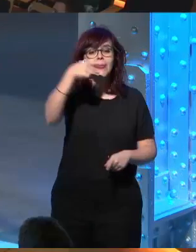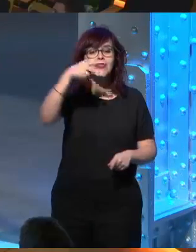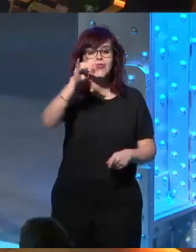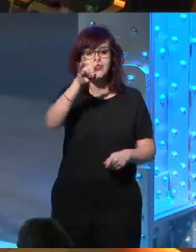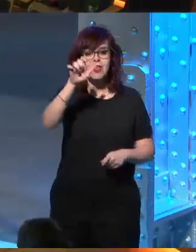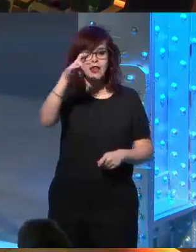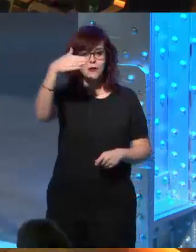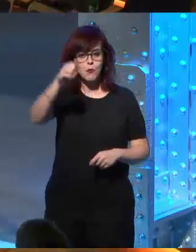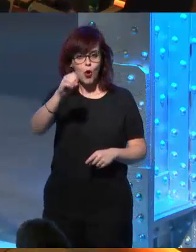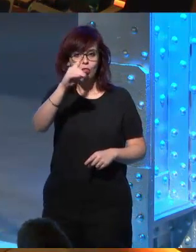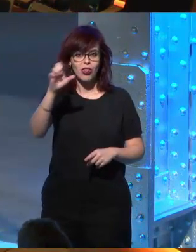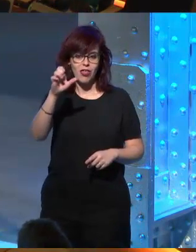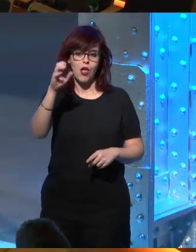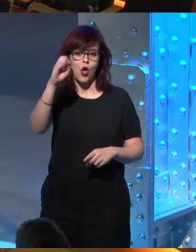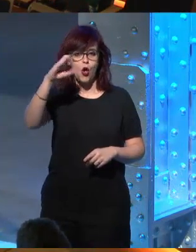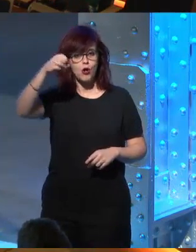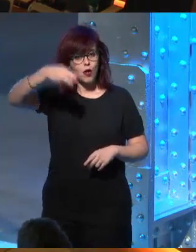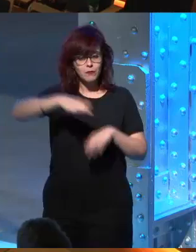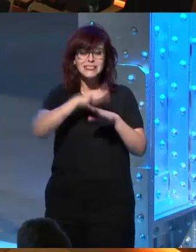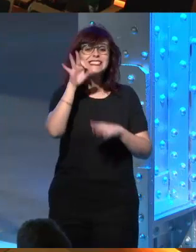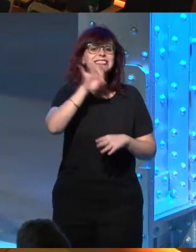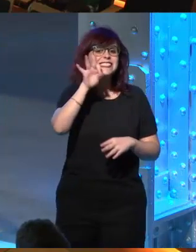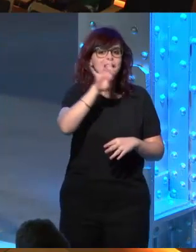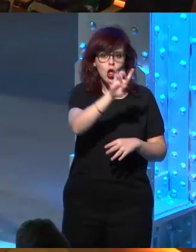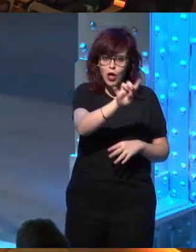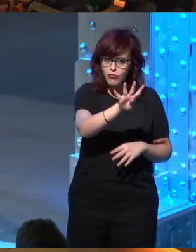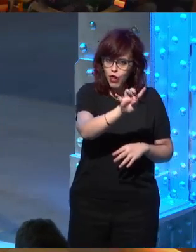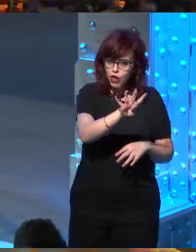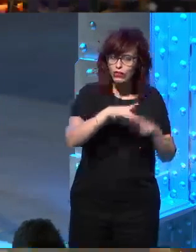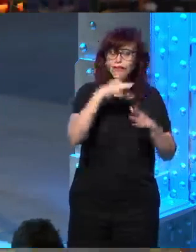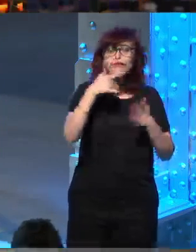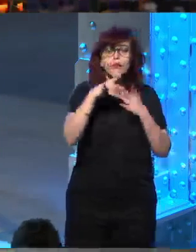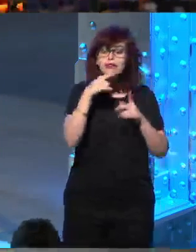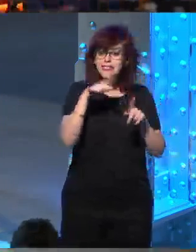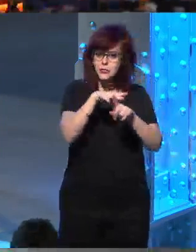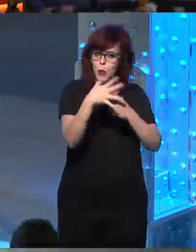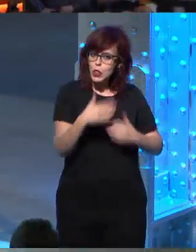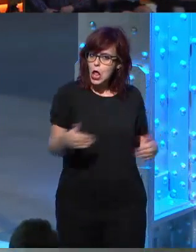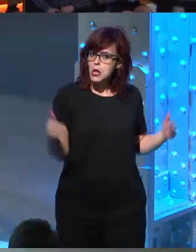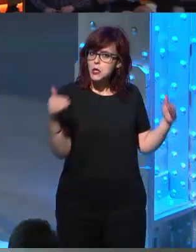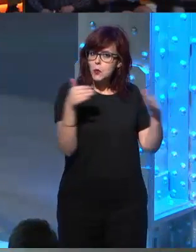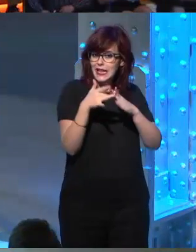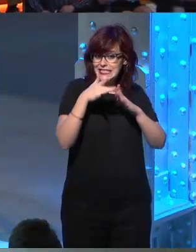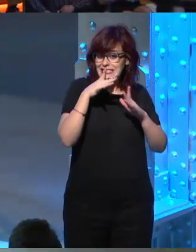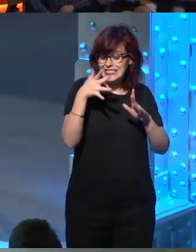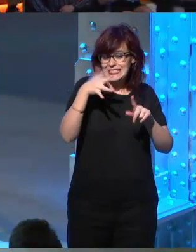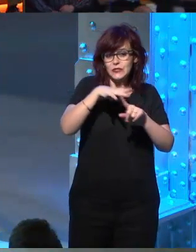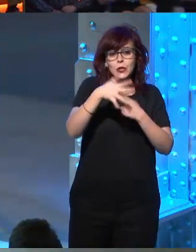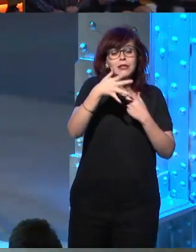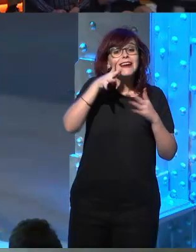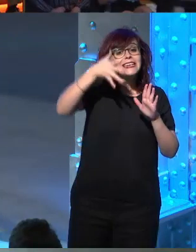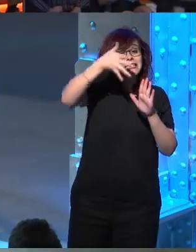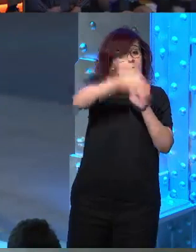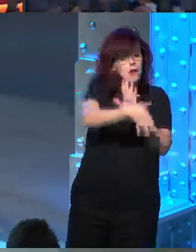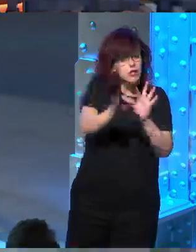Ockham allá por el siglo XIV y a la que respondía diciendo: en igualdad de condiciones, la explicación más sencilla,